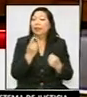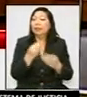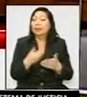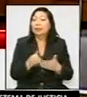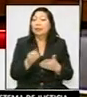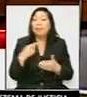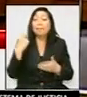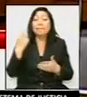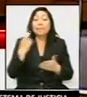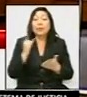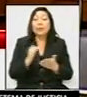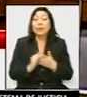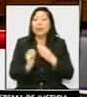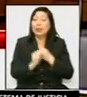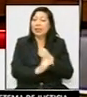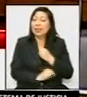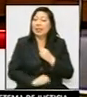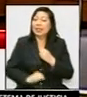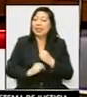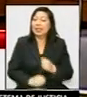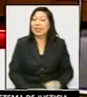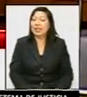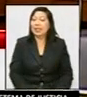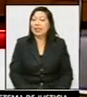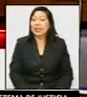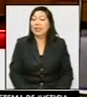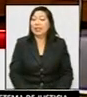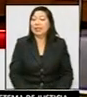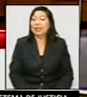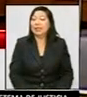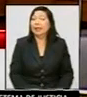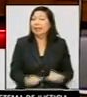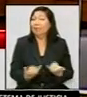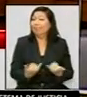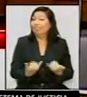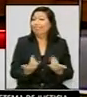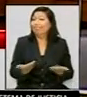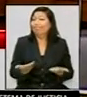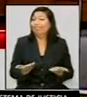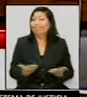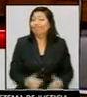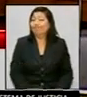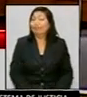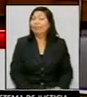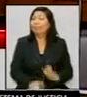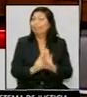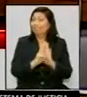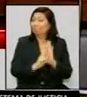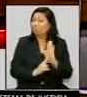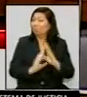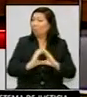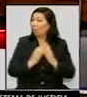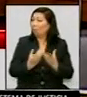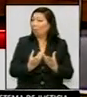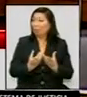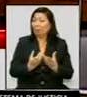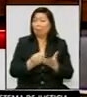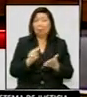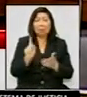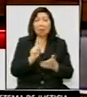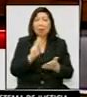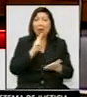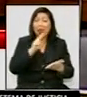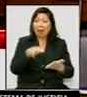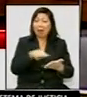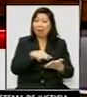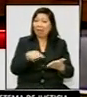pluralismo político de la nación. Esta parte del reglamento del Congreso que no se quiere leer,